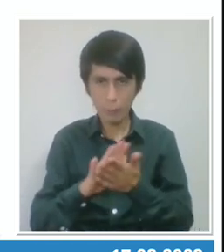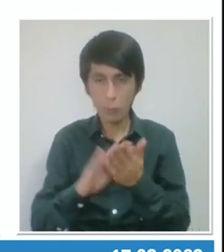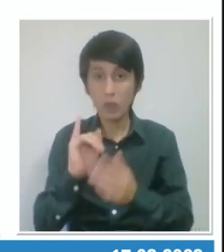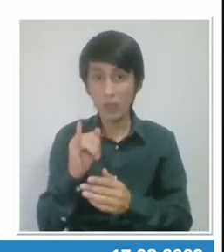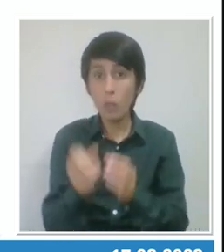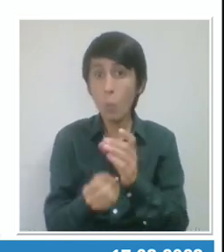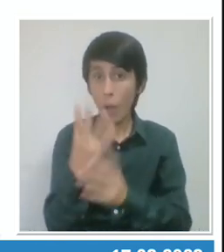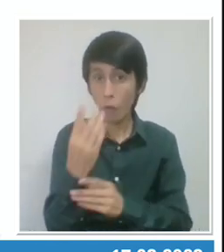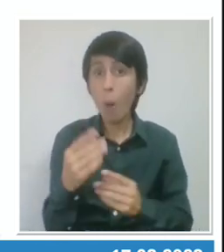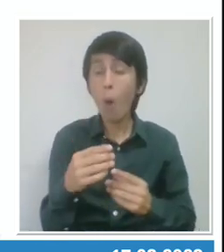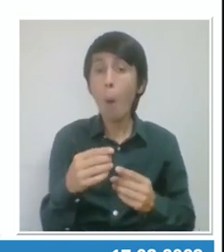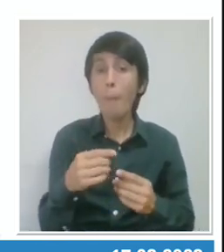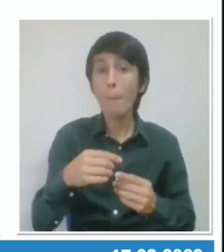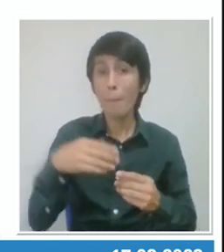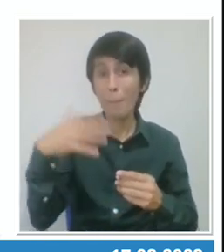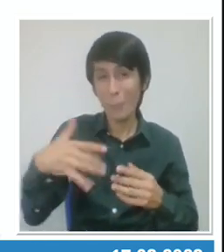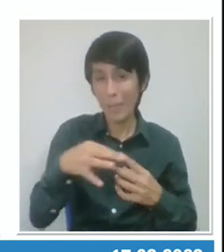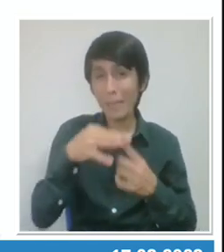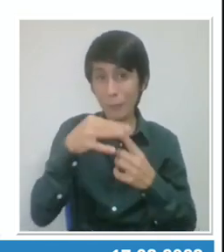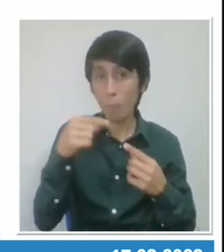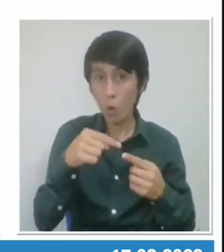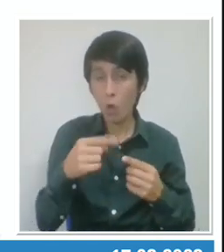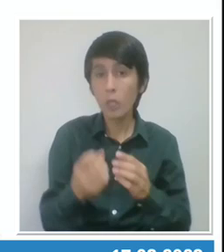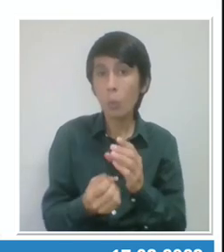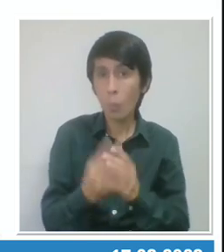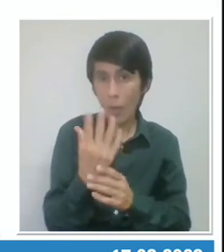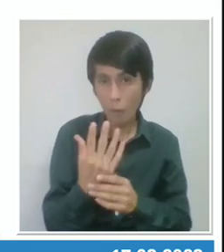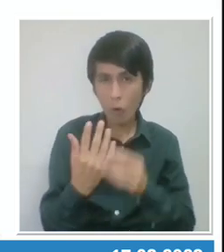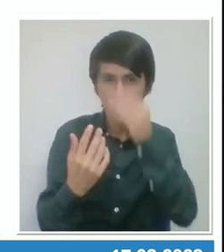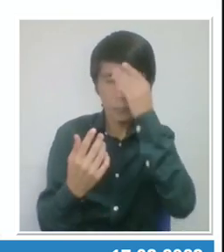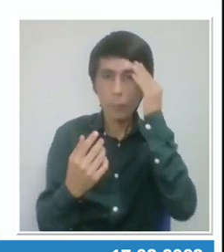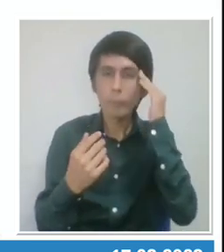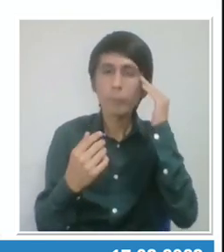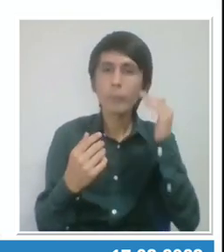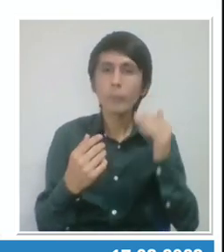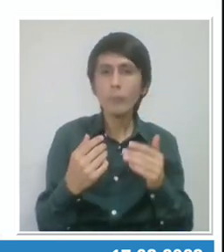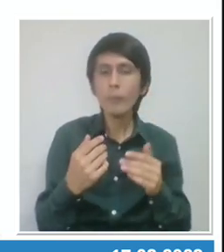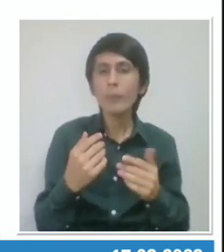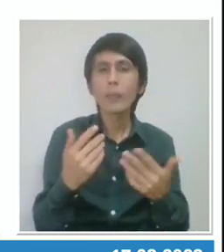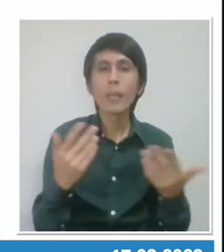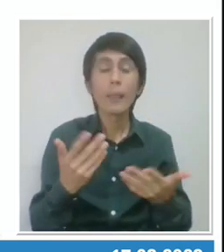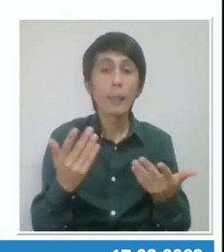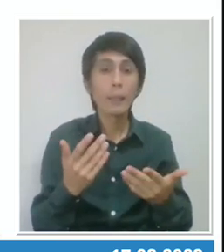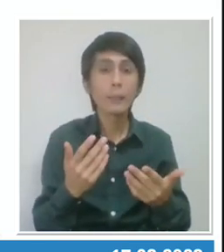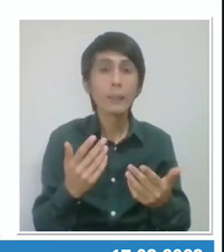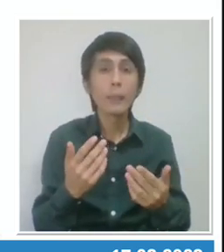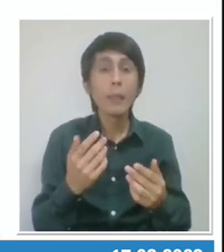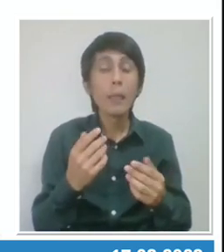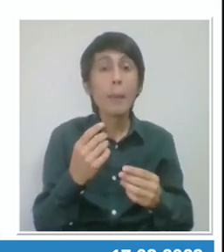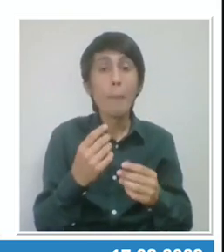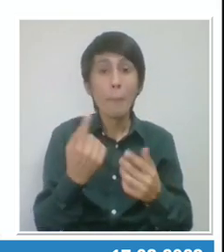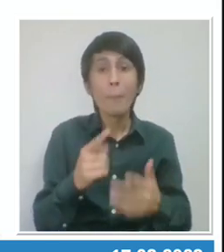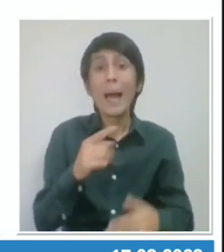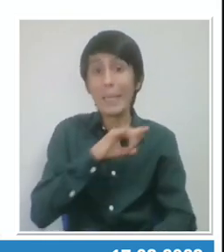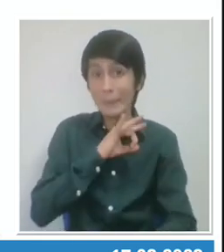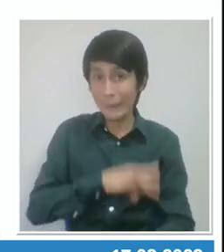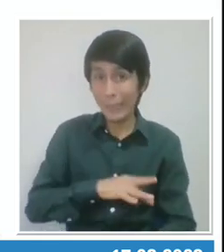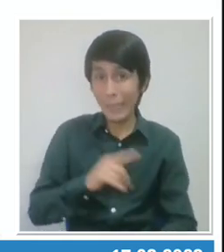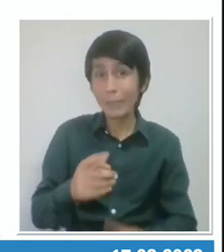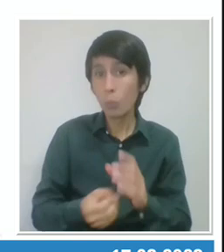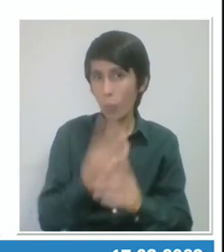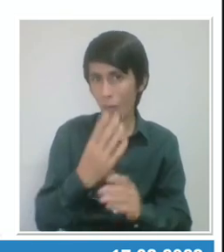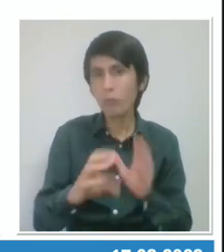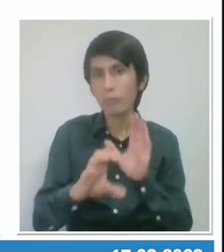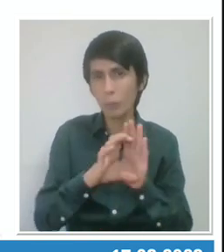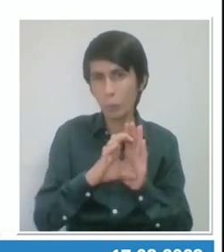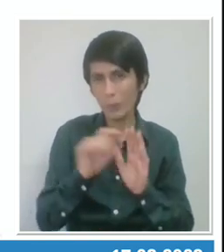de la Constitución, o luego en los textos de las constituciones chilenas, no es nuevo para la doctrina constitucional. Así que a